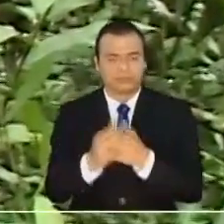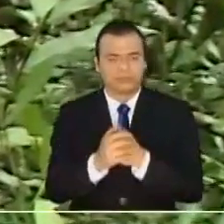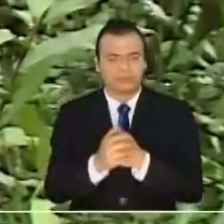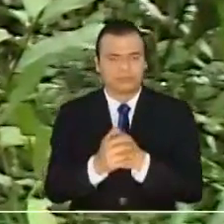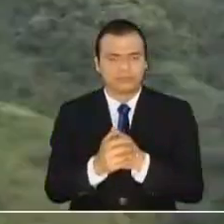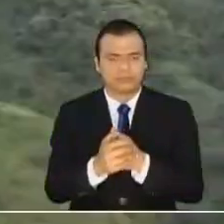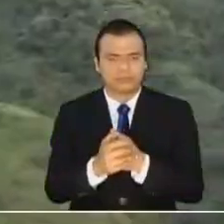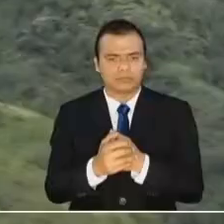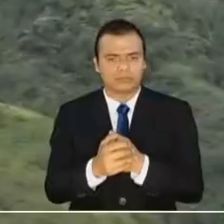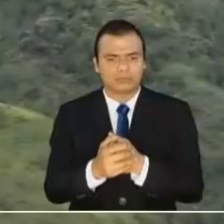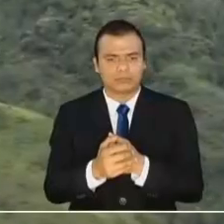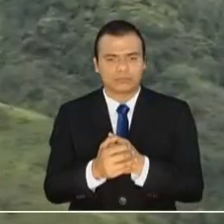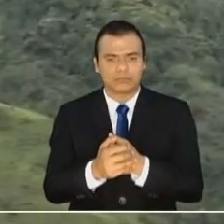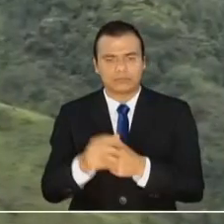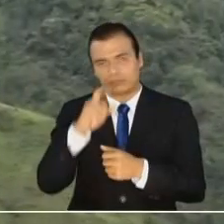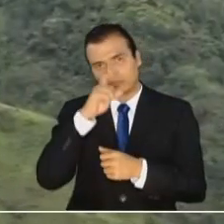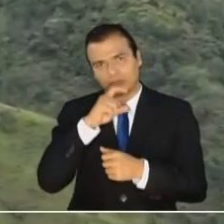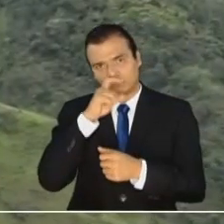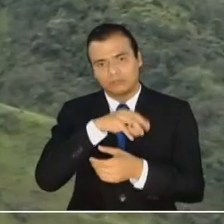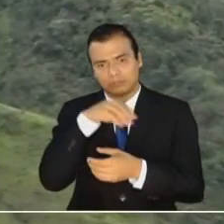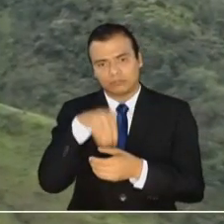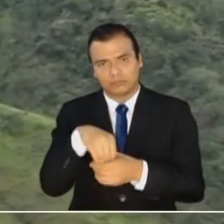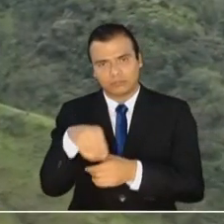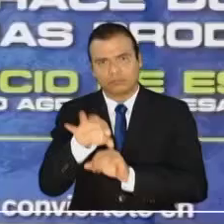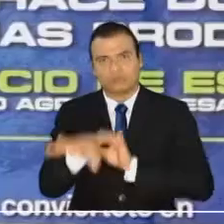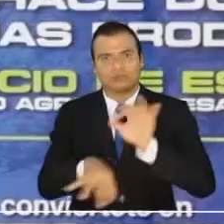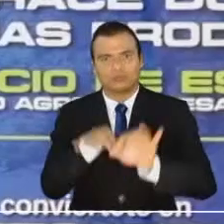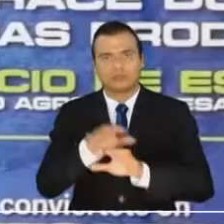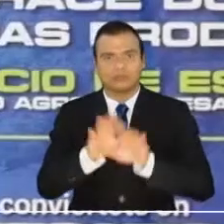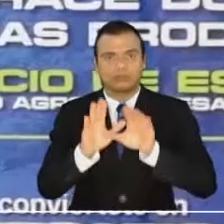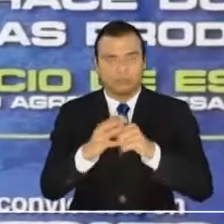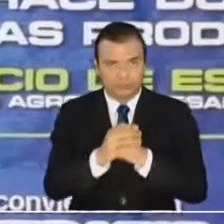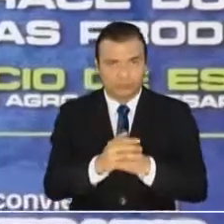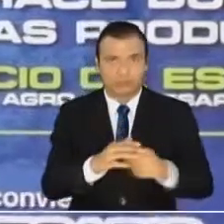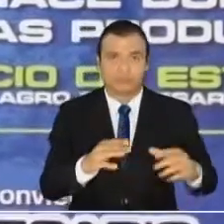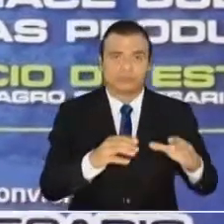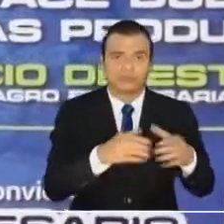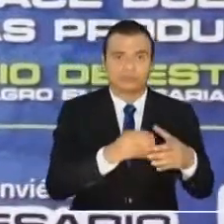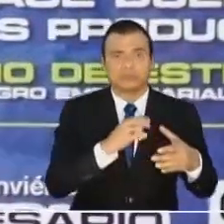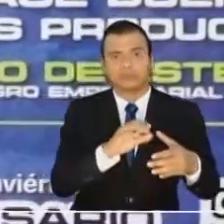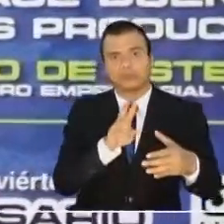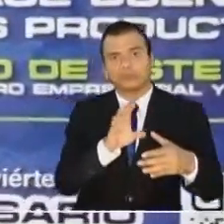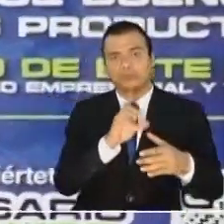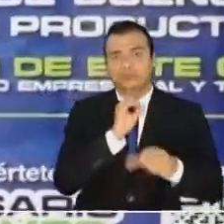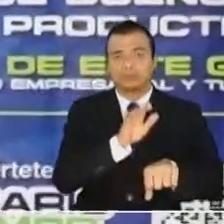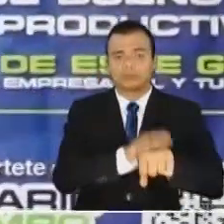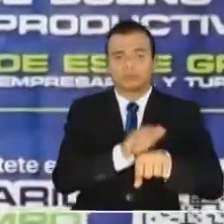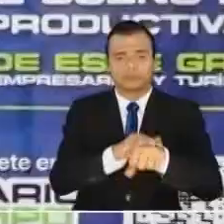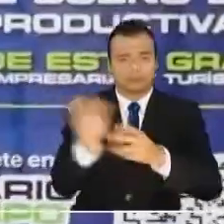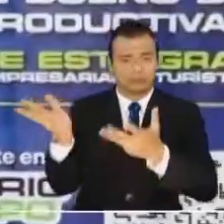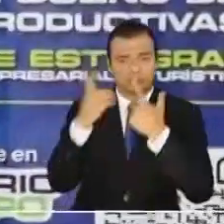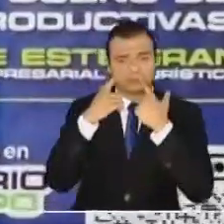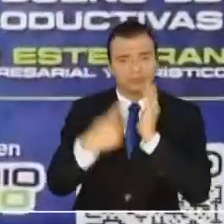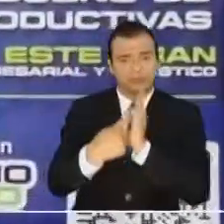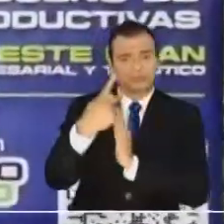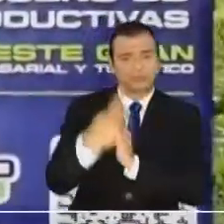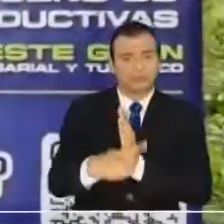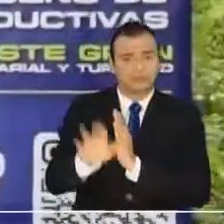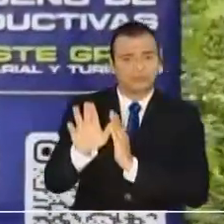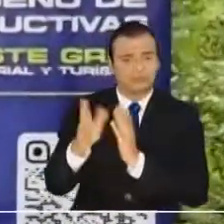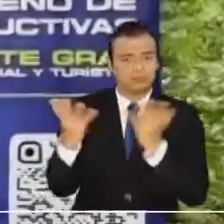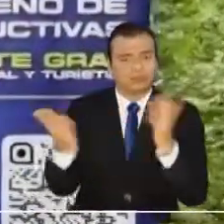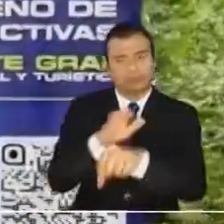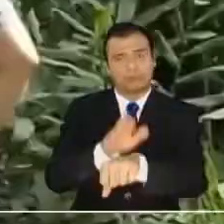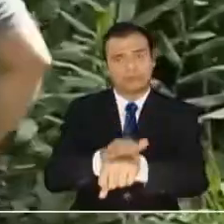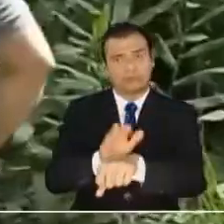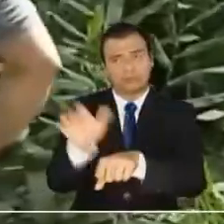Marrano me gusta mucho. Mientras tanto, la autoridad ambiental, la CBC, afirmó que ya conocen del proyecto y citaron a su representante, pues dicen ellos,